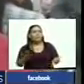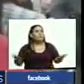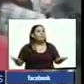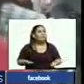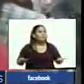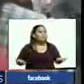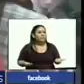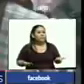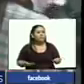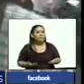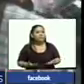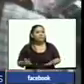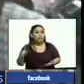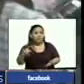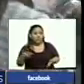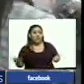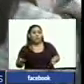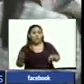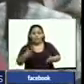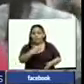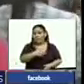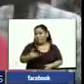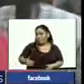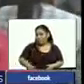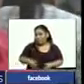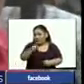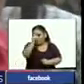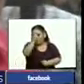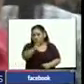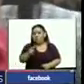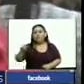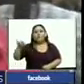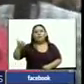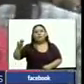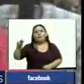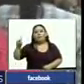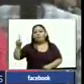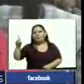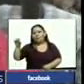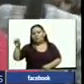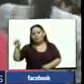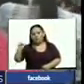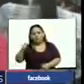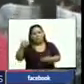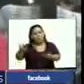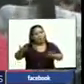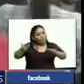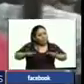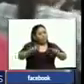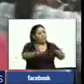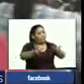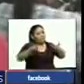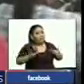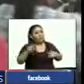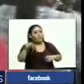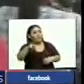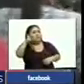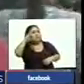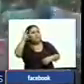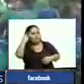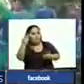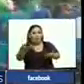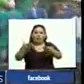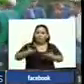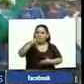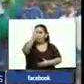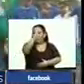el Instituto, el Presidente de Honor, el Licenciado Yamil Bukele brindarnos este apoyo a la federación y representa brindarle un apoyo al